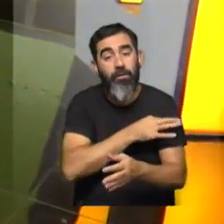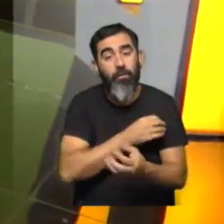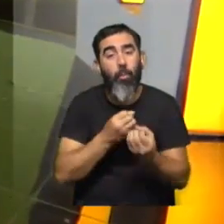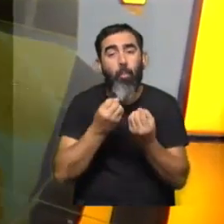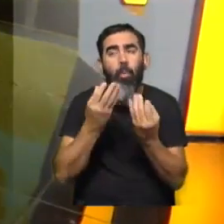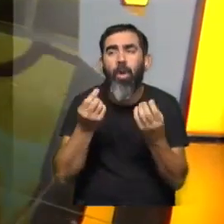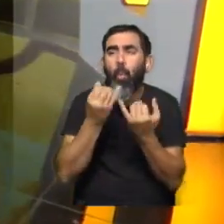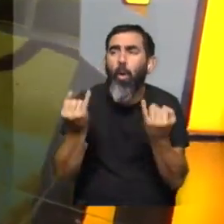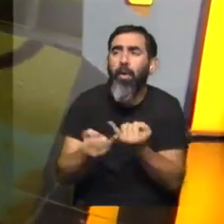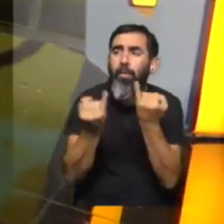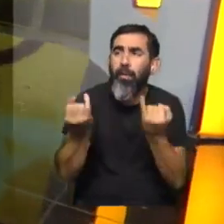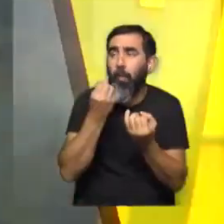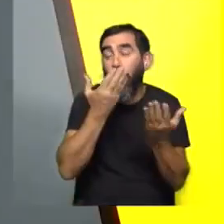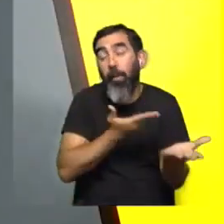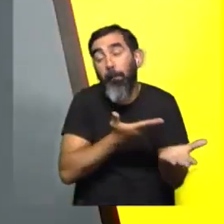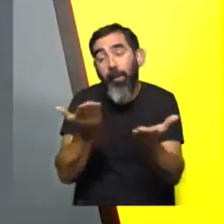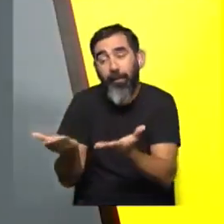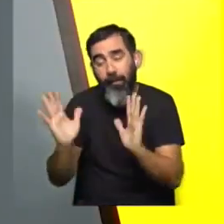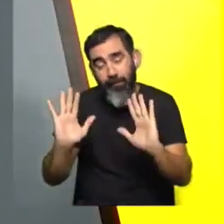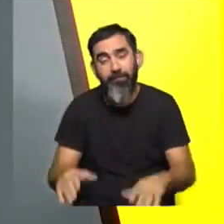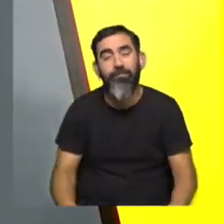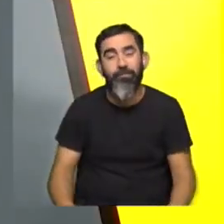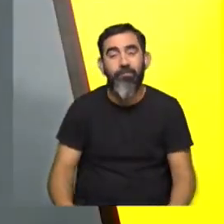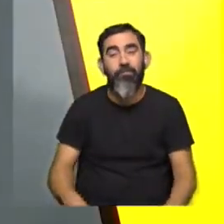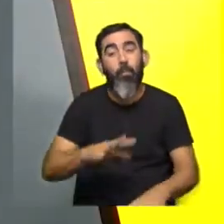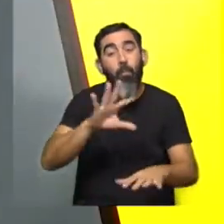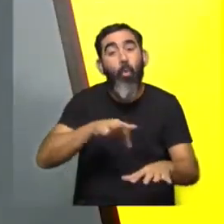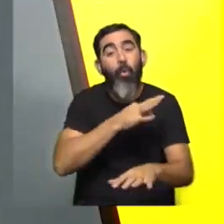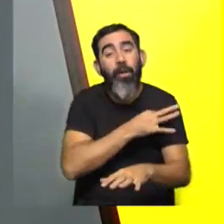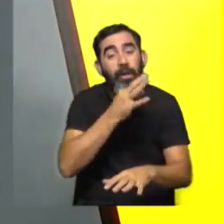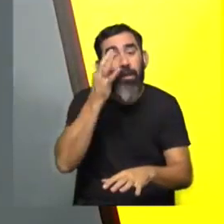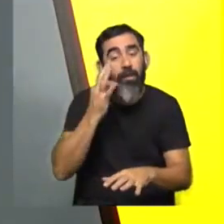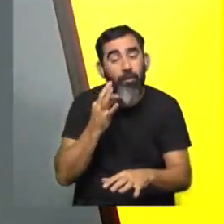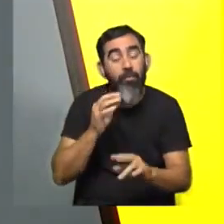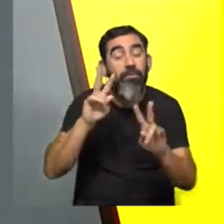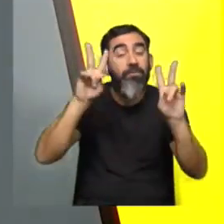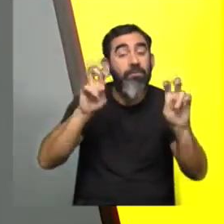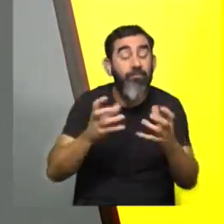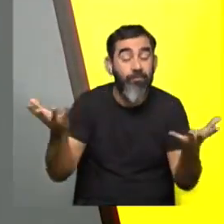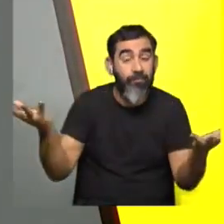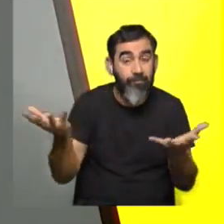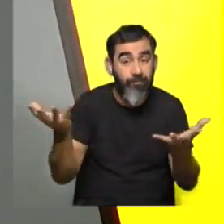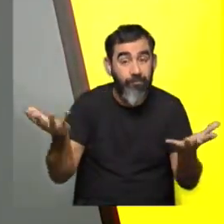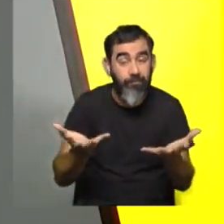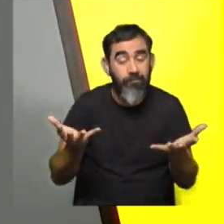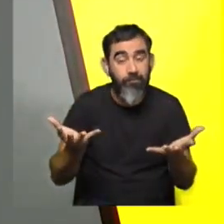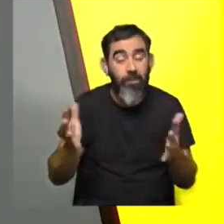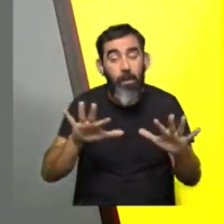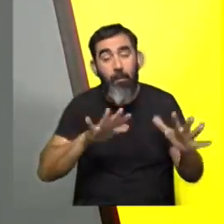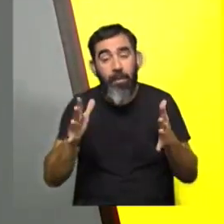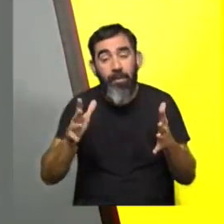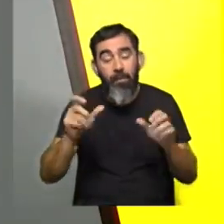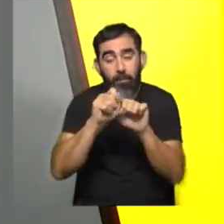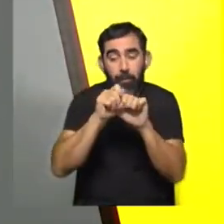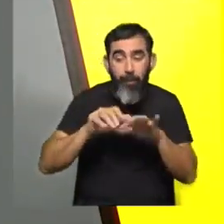dije buenos días, pero bienvenida. Gracias. Vamos a hablar de mosquitos y vamos a hablar de, bueno, en estos tiempos en que parece que pasamos de una